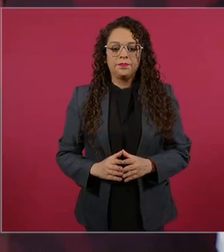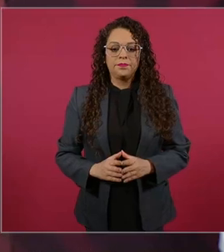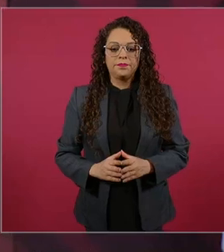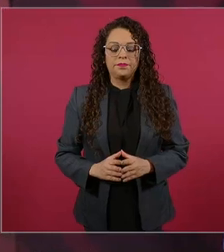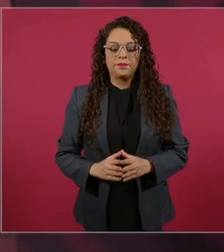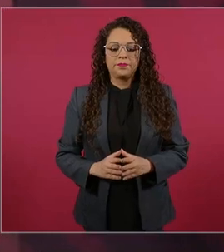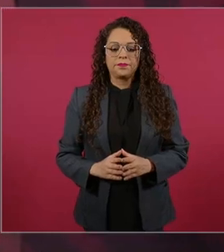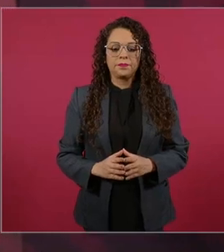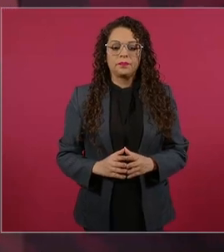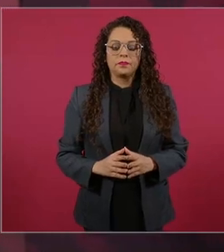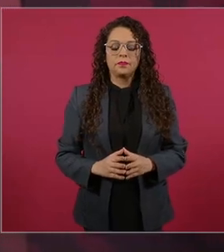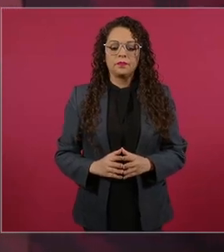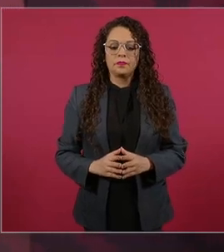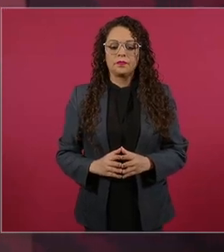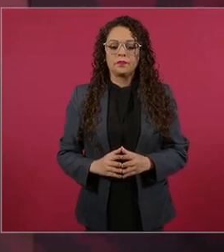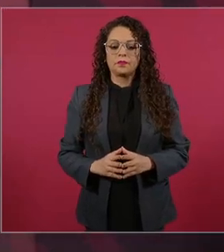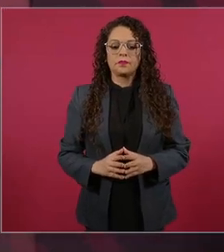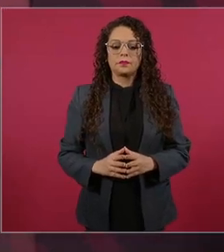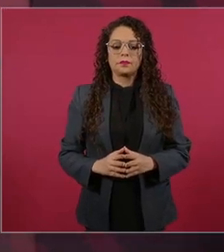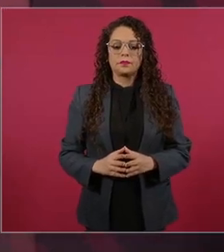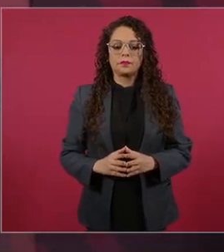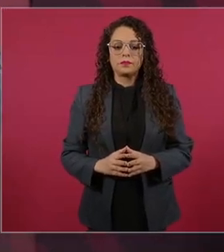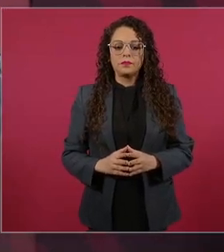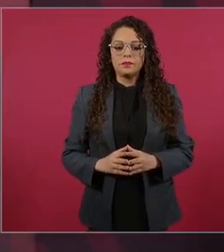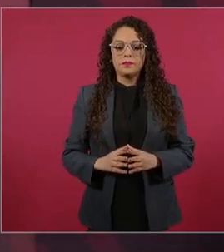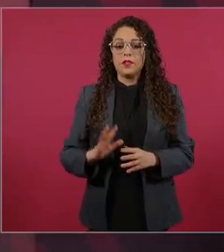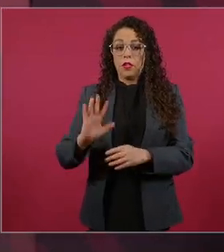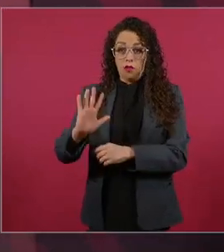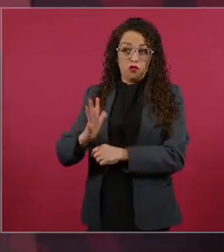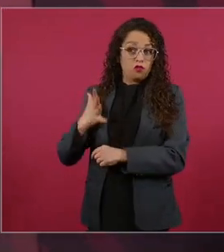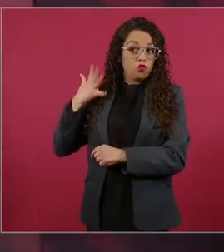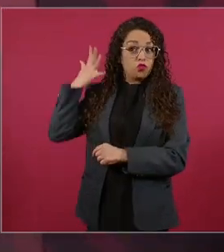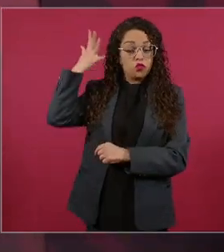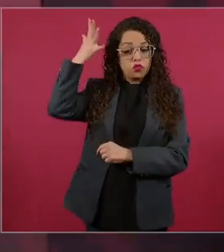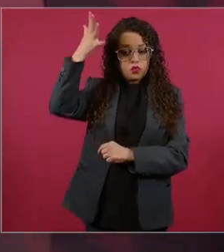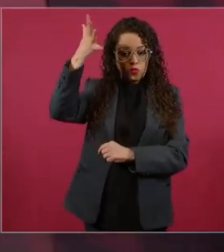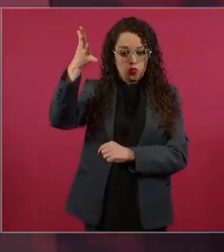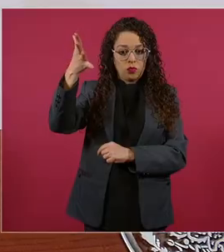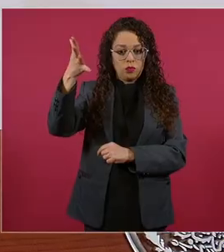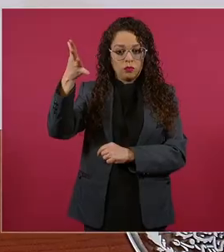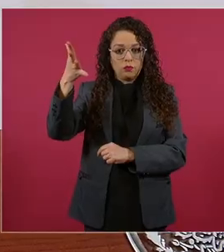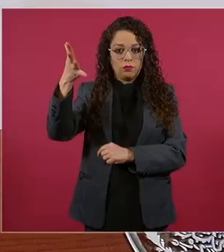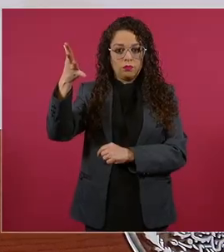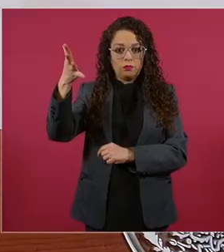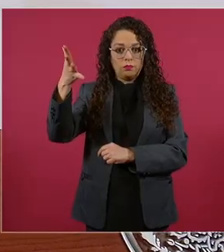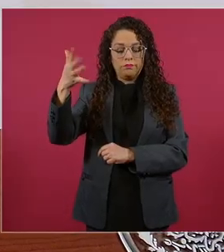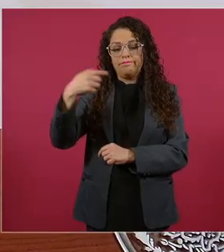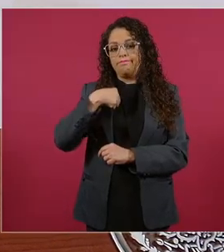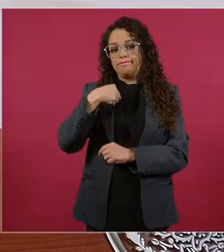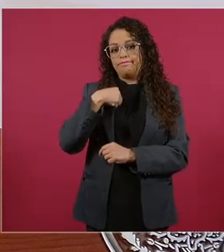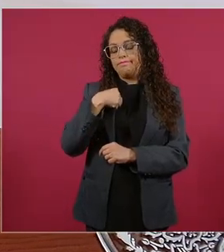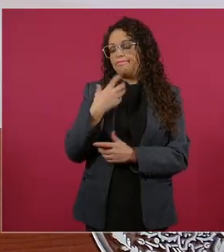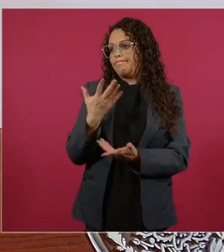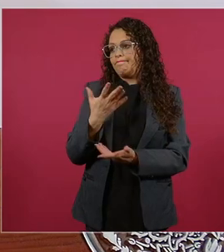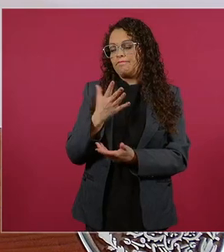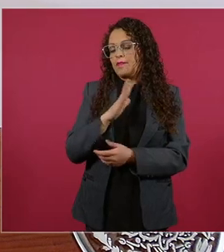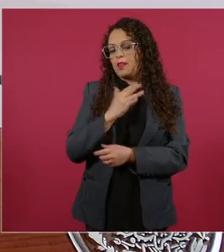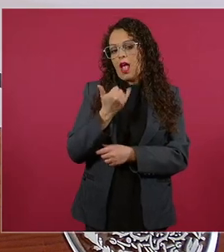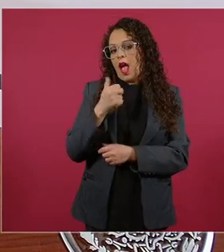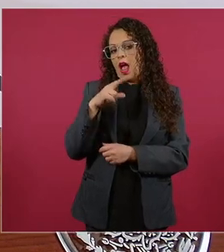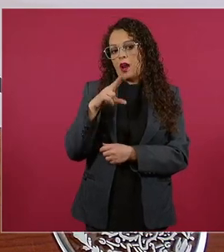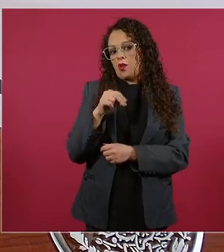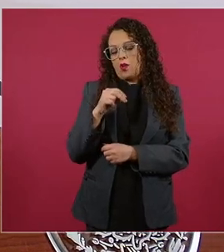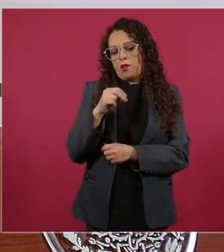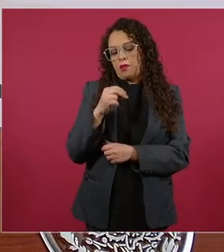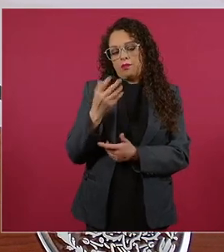Van a necesitarse en el futuro, ya no nos va a corresponder a nosotros. A mí